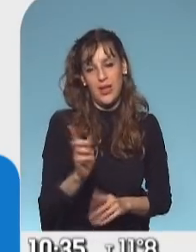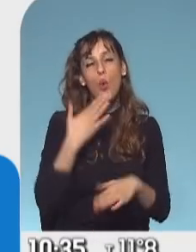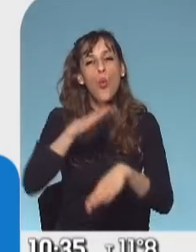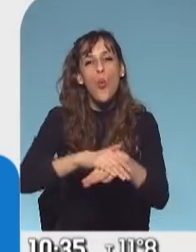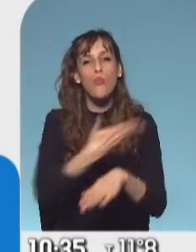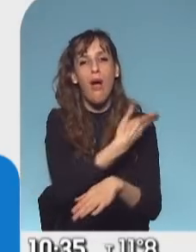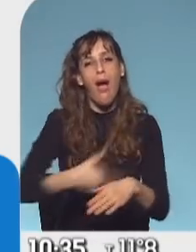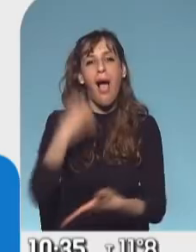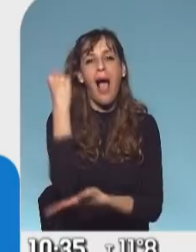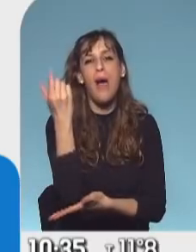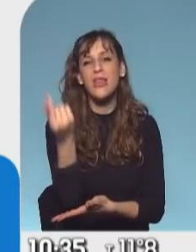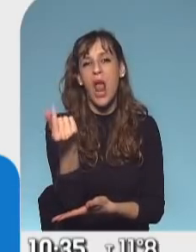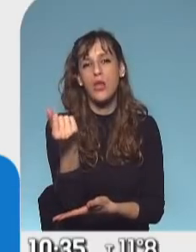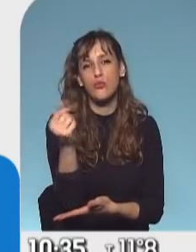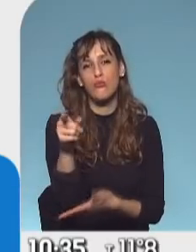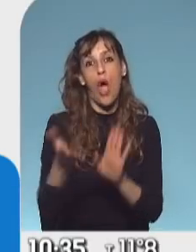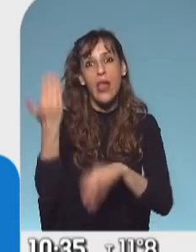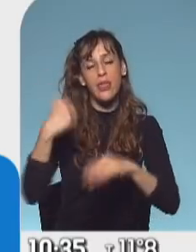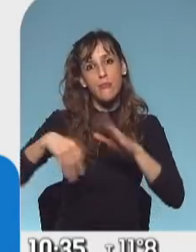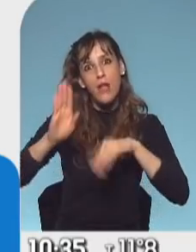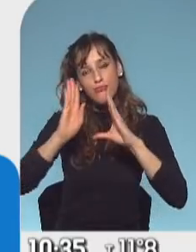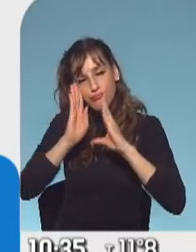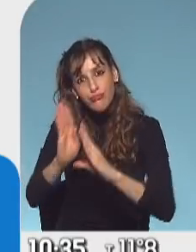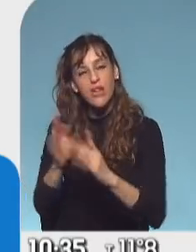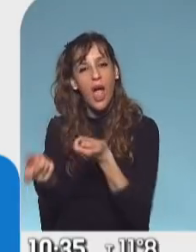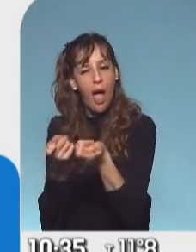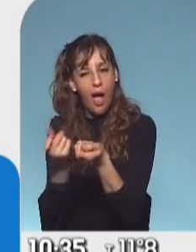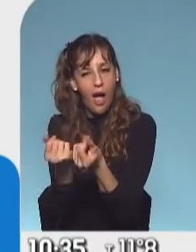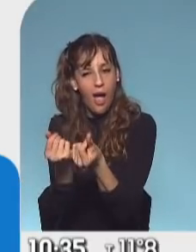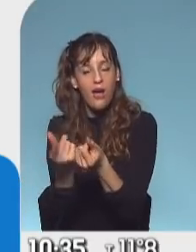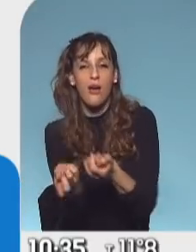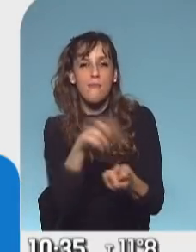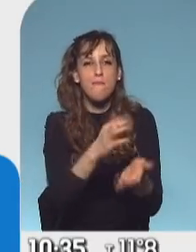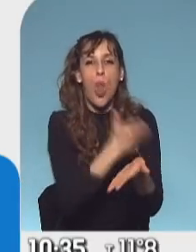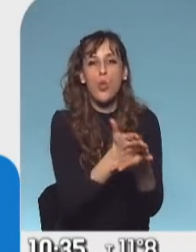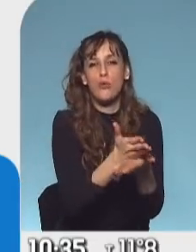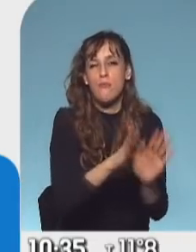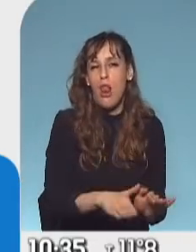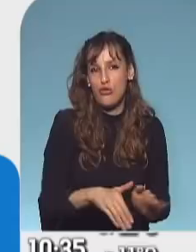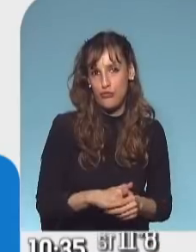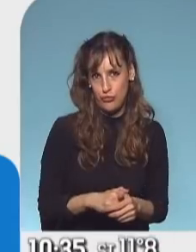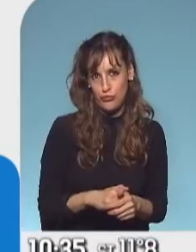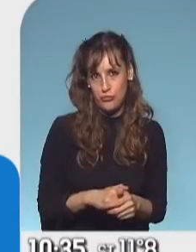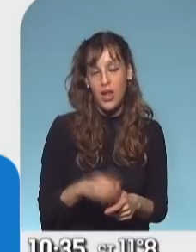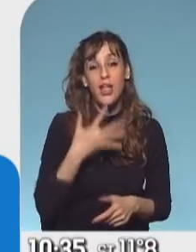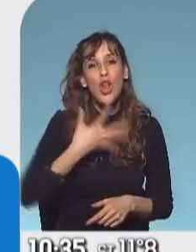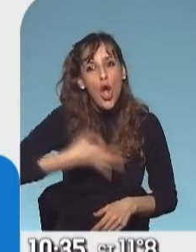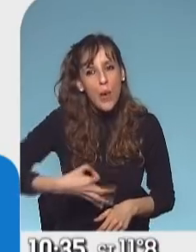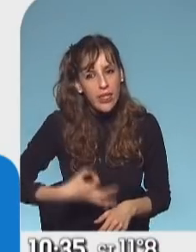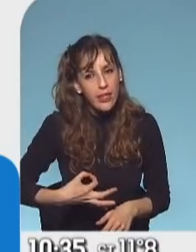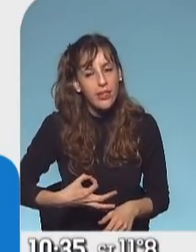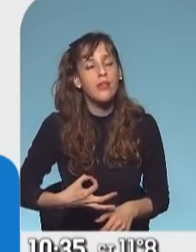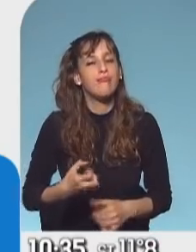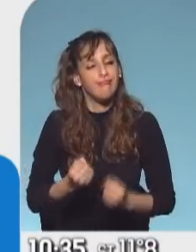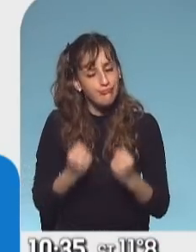capitalismo que en determinado momento le prestó más atención a lo financiero que a lo productivo. Y lo verdaderamente sólido